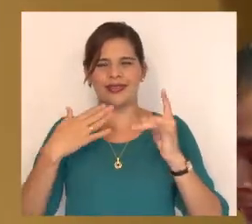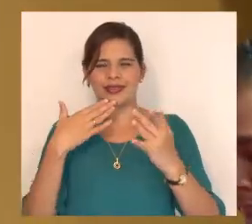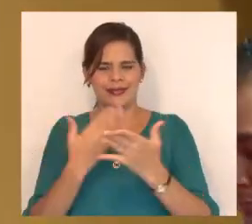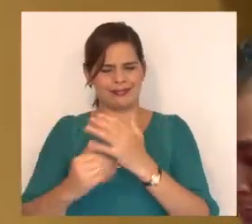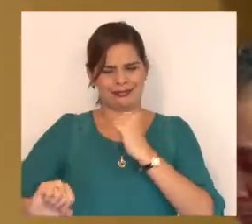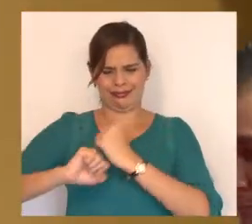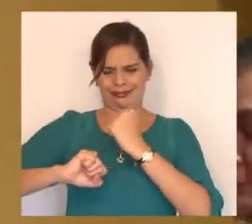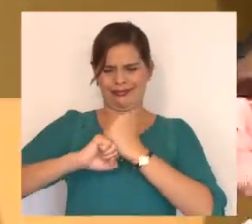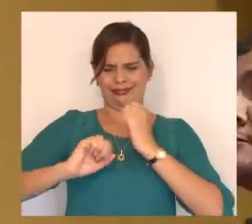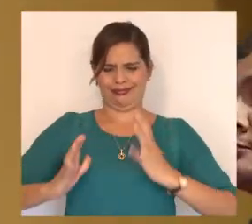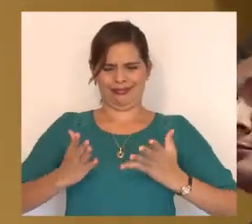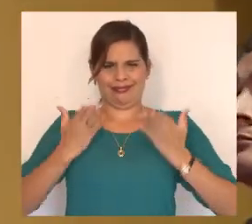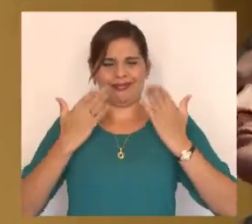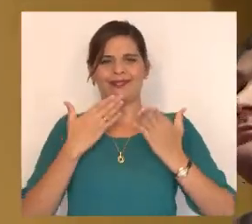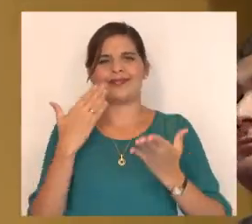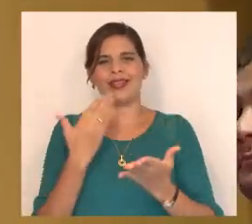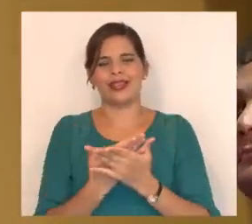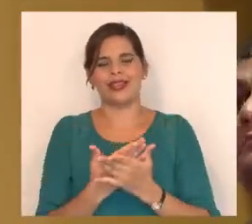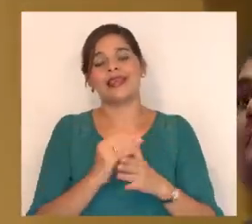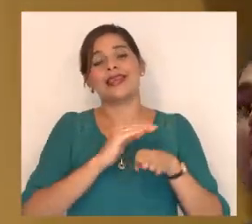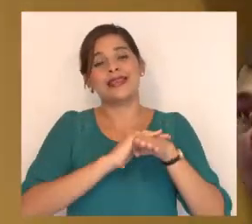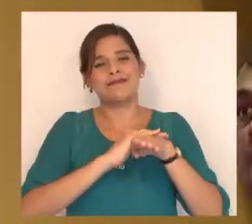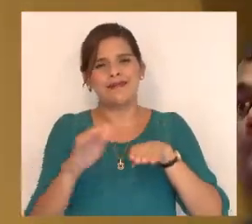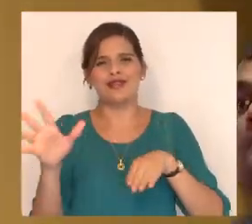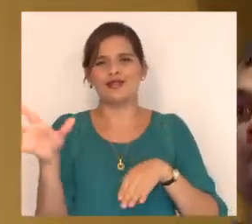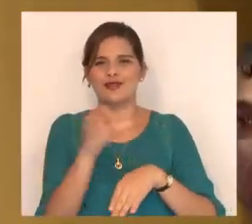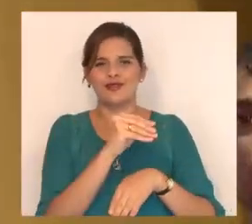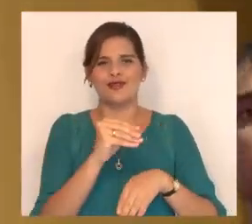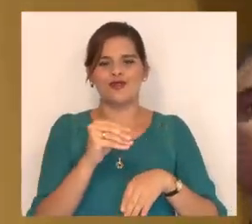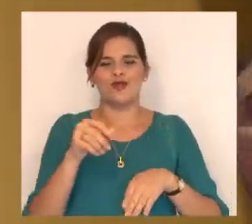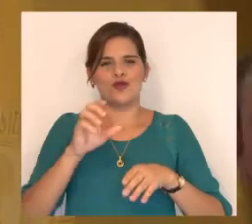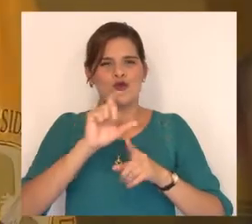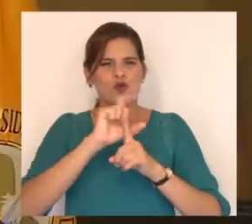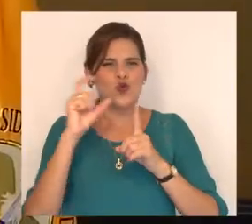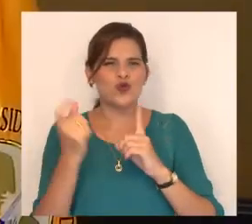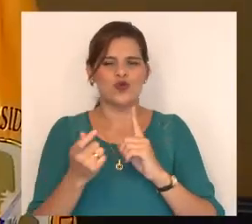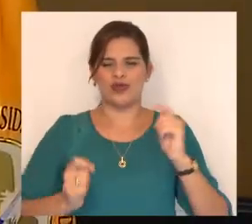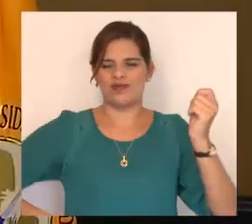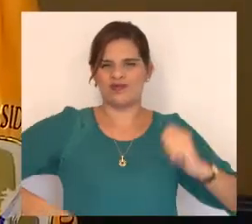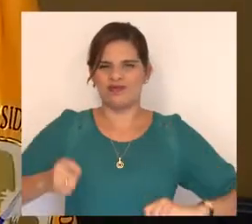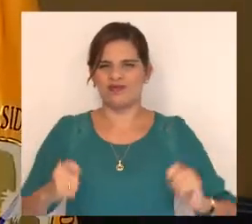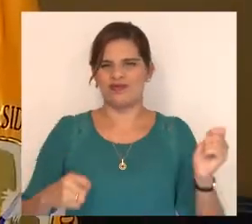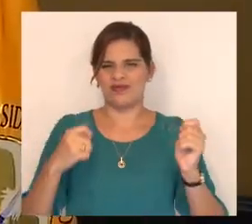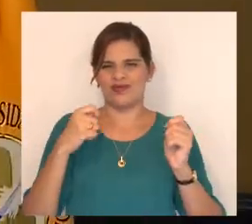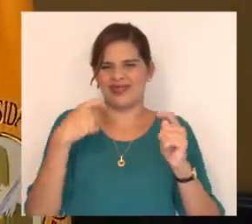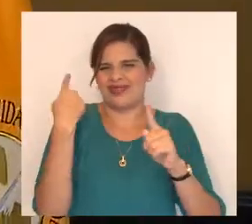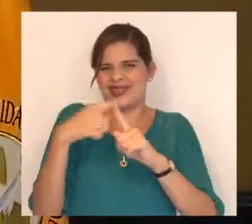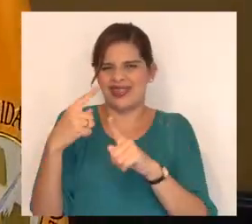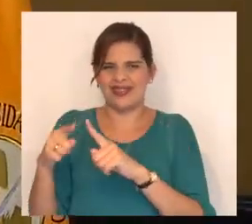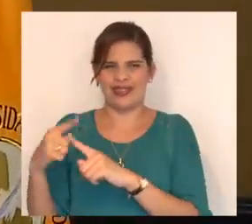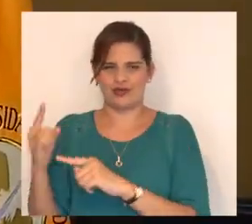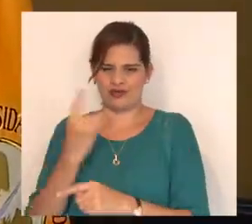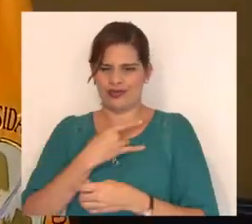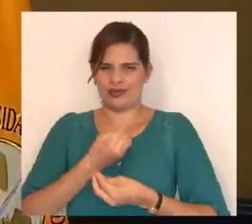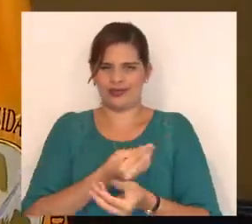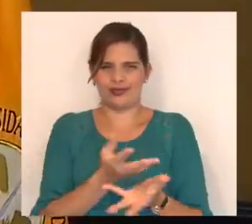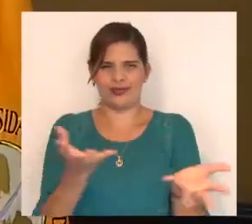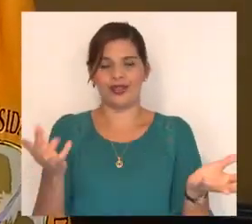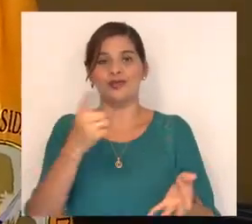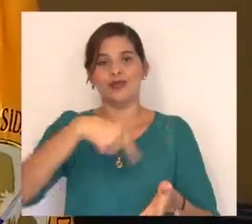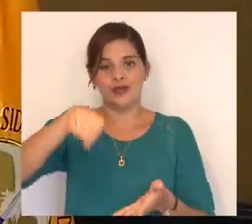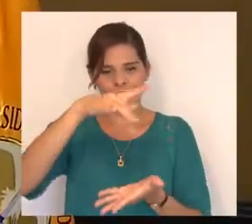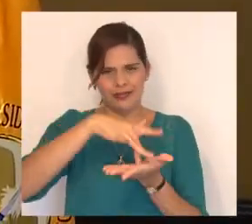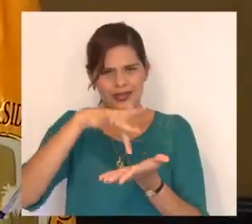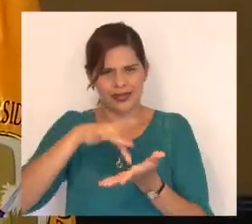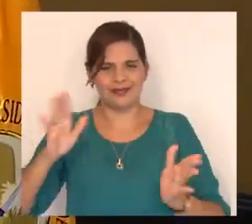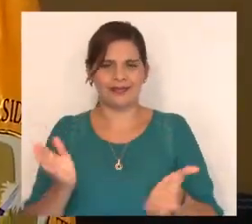apoyado demasiado. Los invito a que participen en todas nuestras muestras culturales, folclóricas, que nos regala la Universidad del